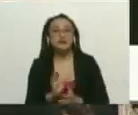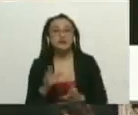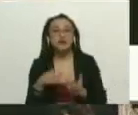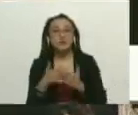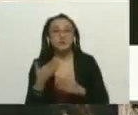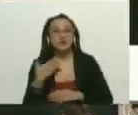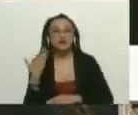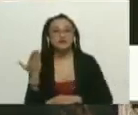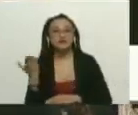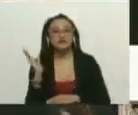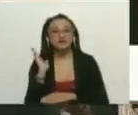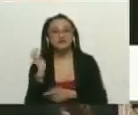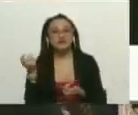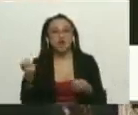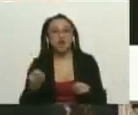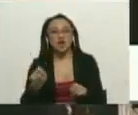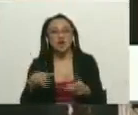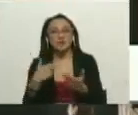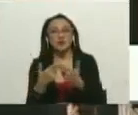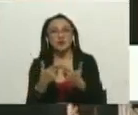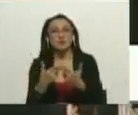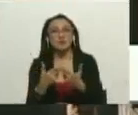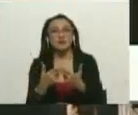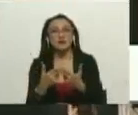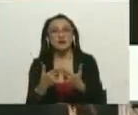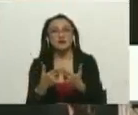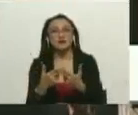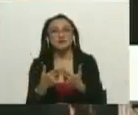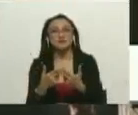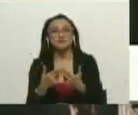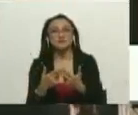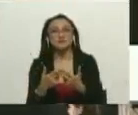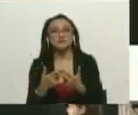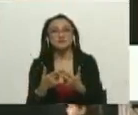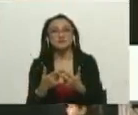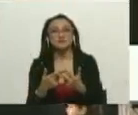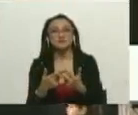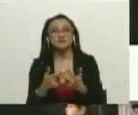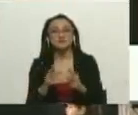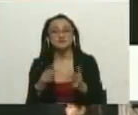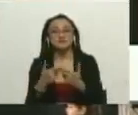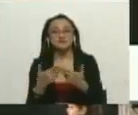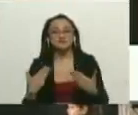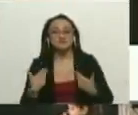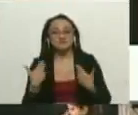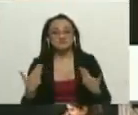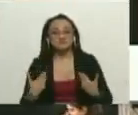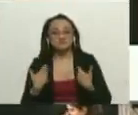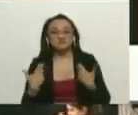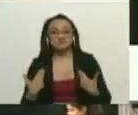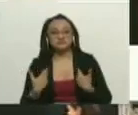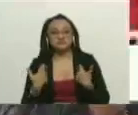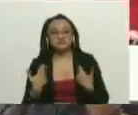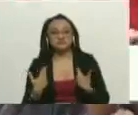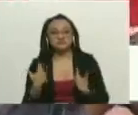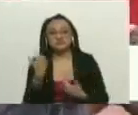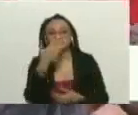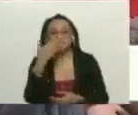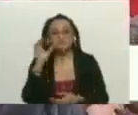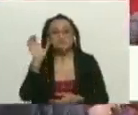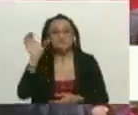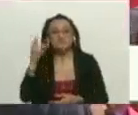sanciones y el bloqueo y dejemos el sufrimiento, el imperio y los